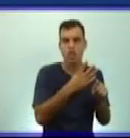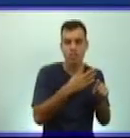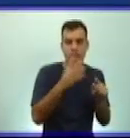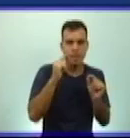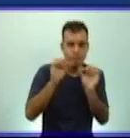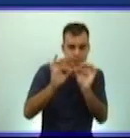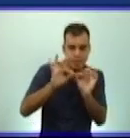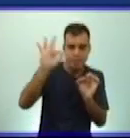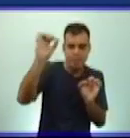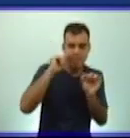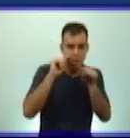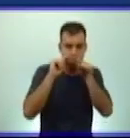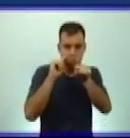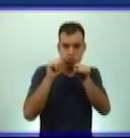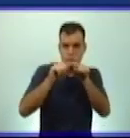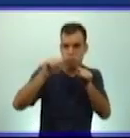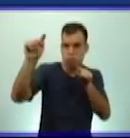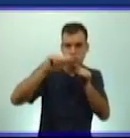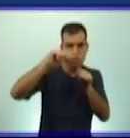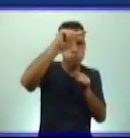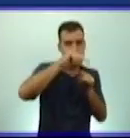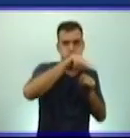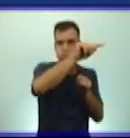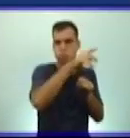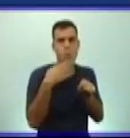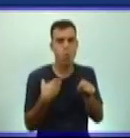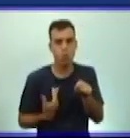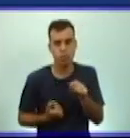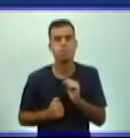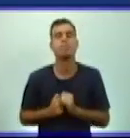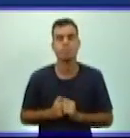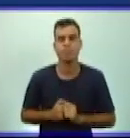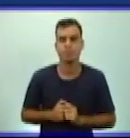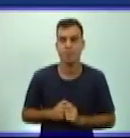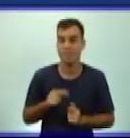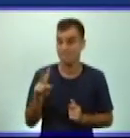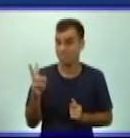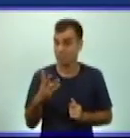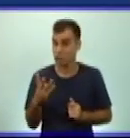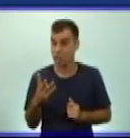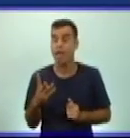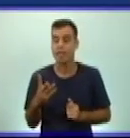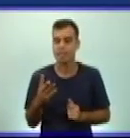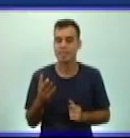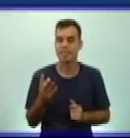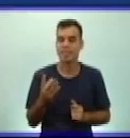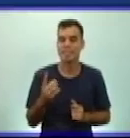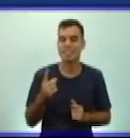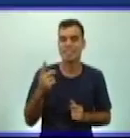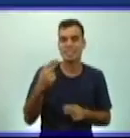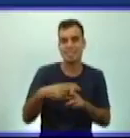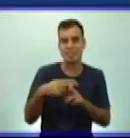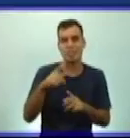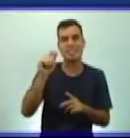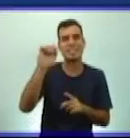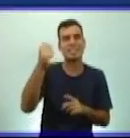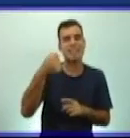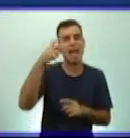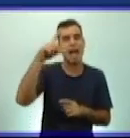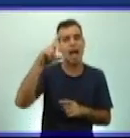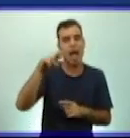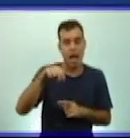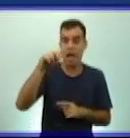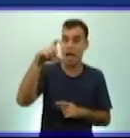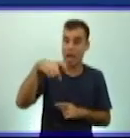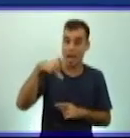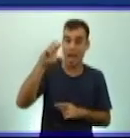de la trayectoria circunferencial que describen estos cuerpos. Esta velocidad también se conoce como velocidad tangencial, puesto que durante su